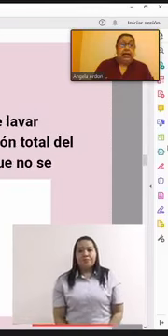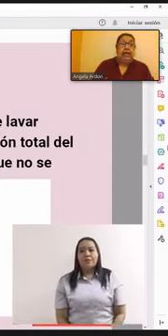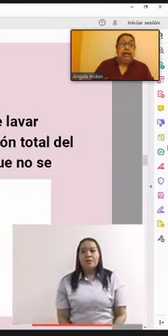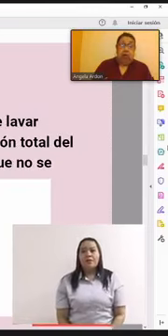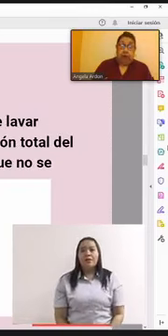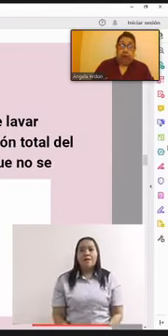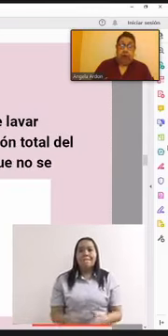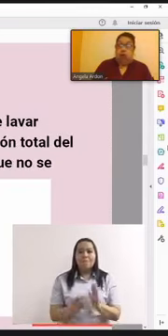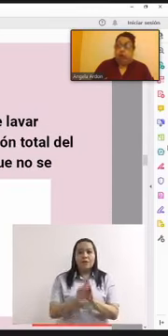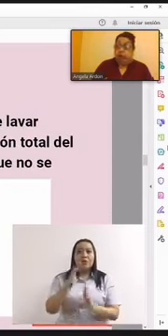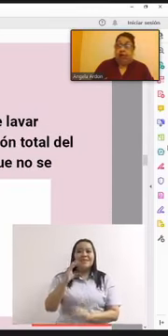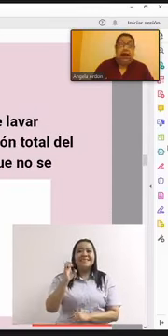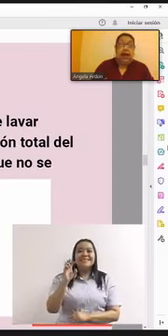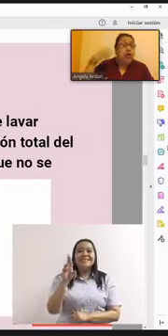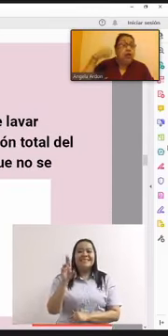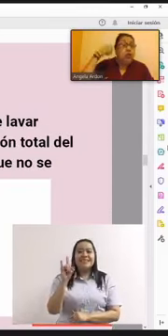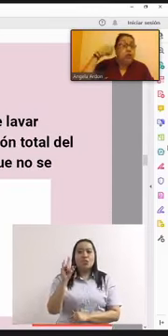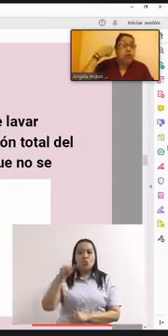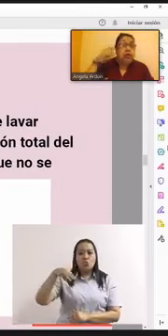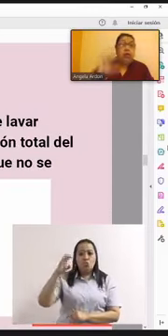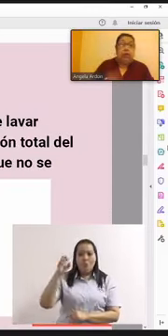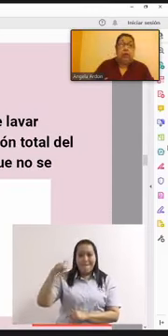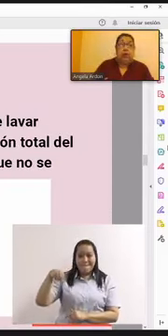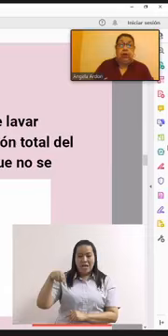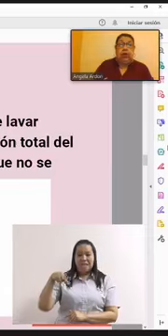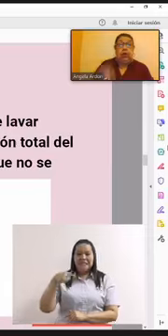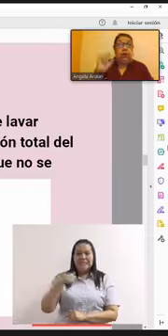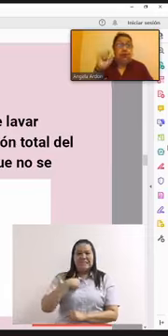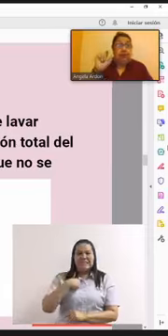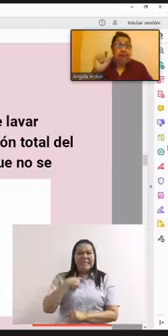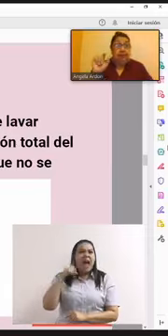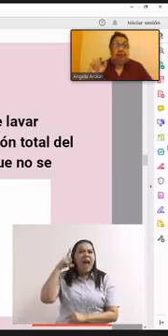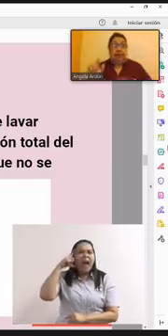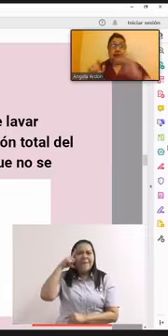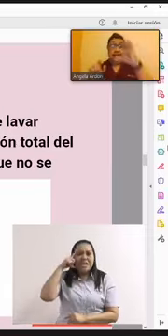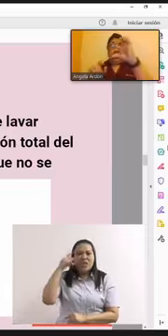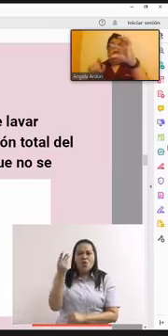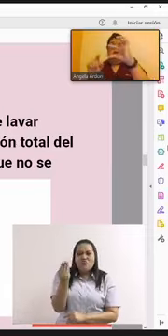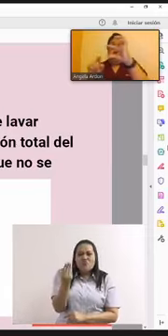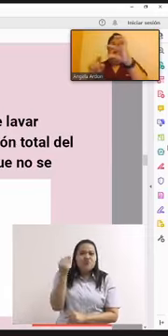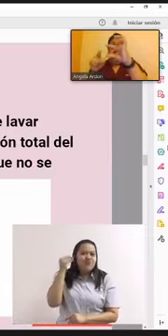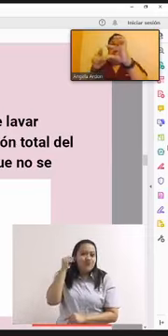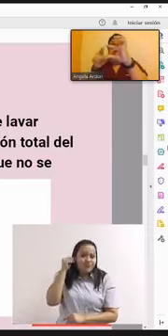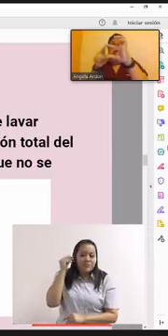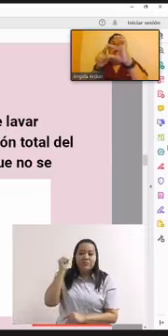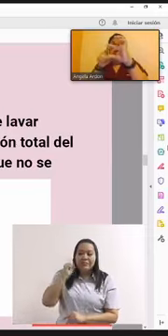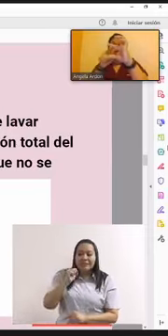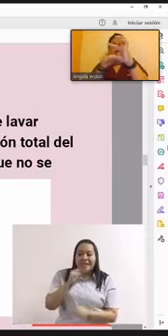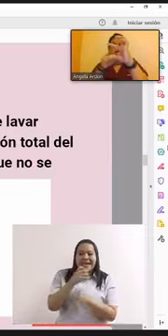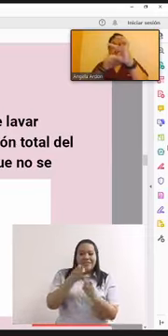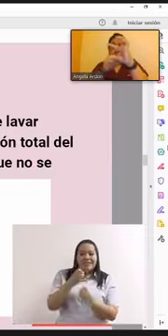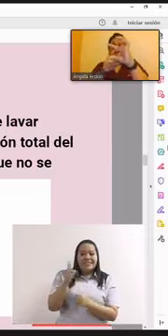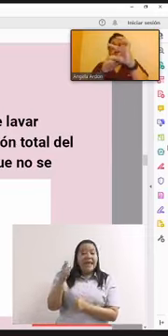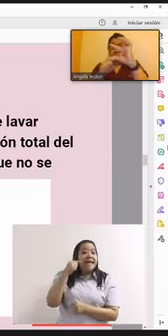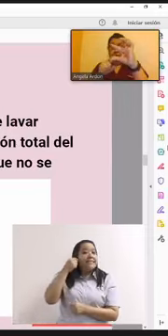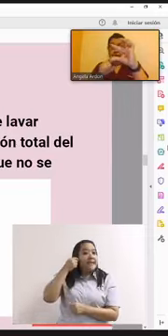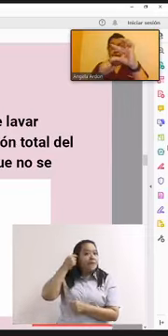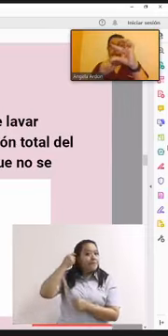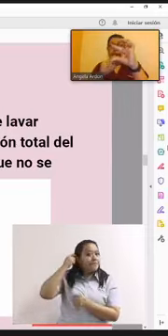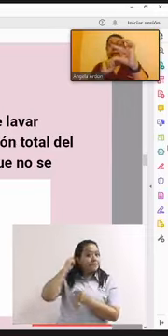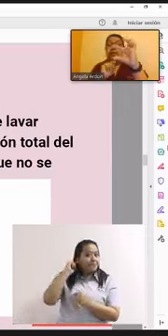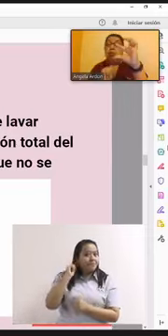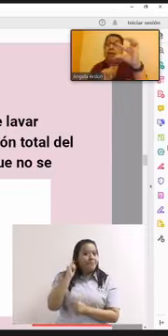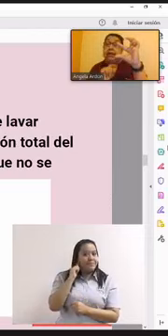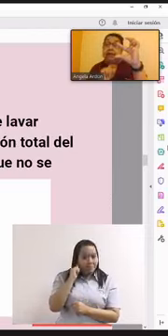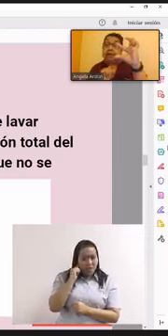El cerumen. Todos dicen, ay, yo tengo mucho cerumen en mi oído. Fíjense bien, este es el conducto auditivo.